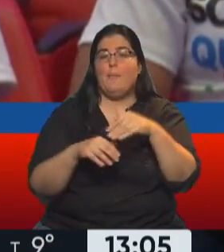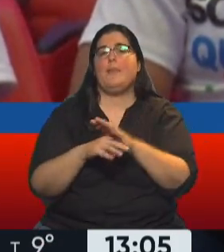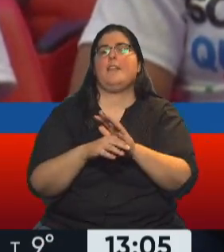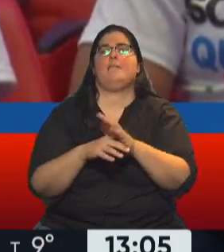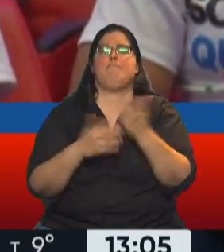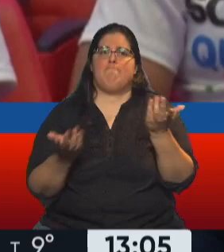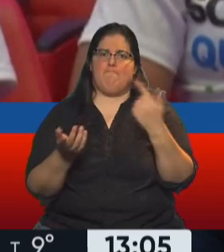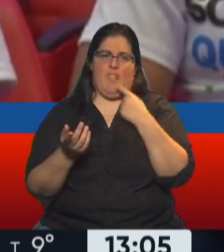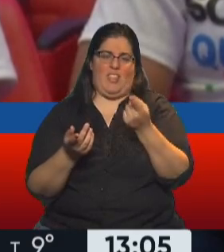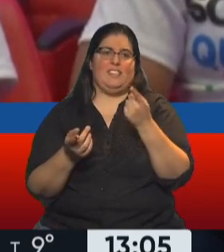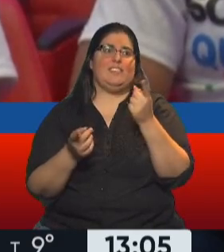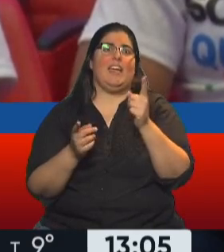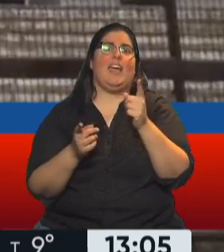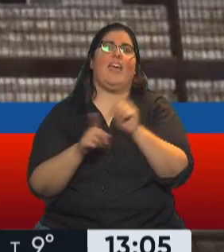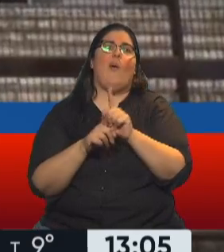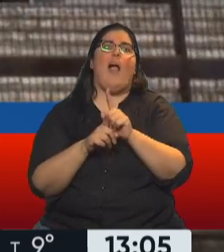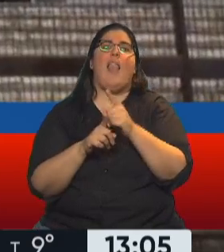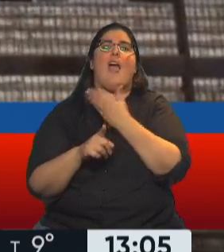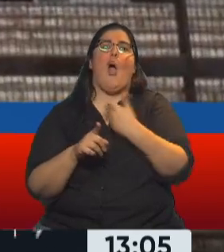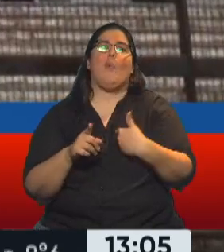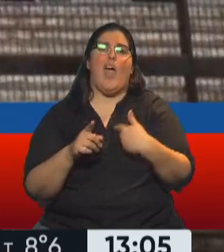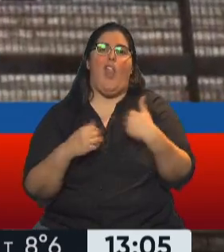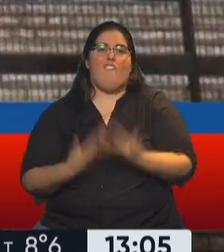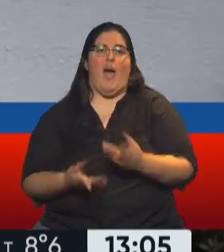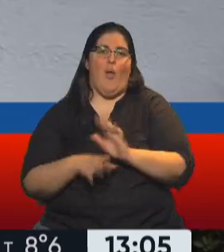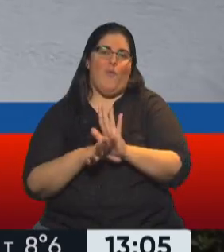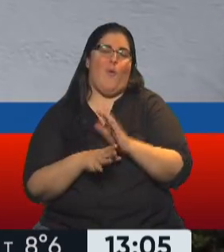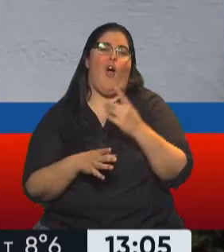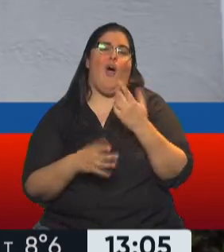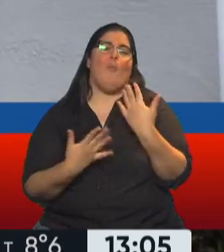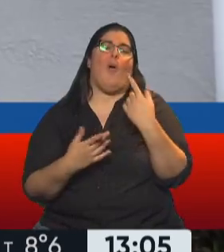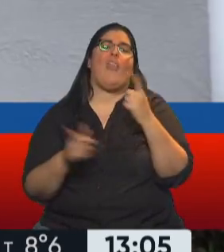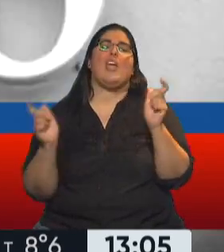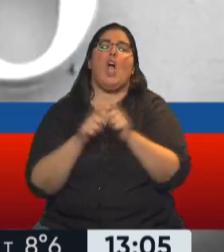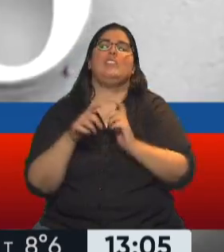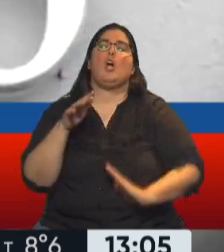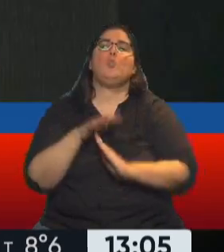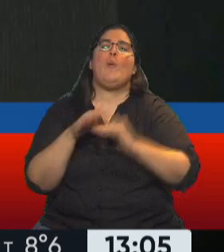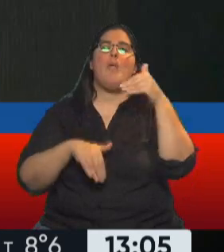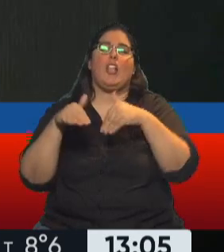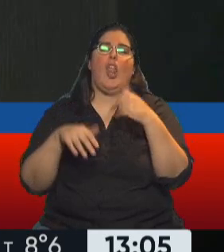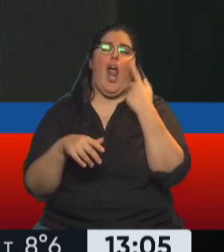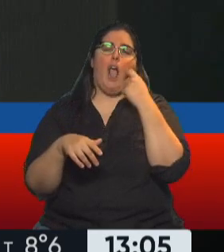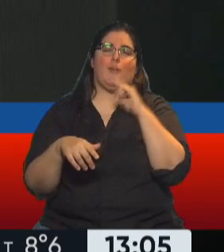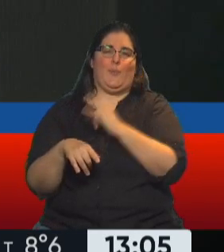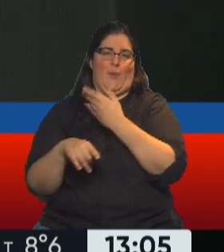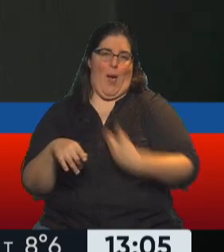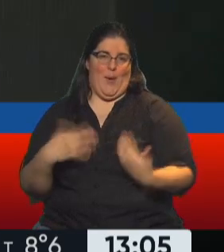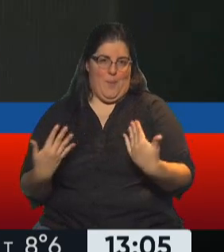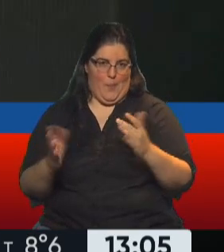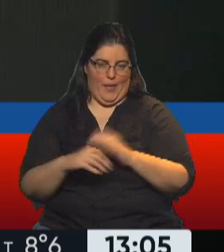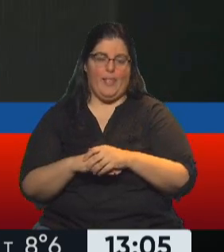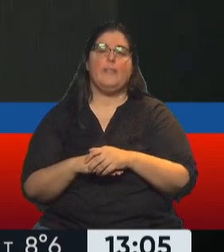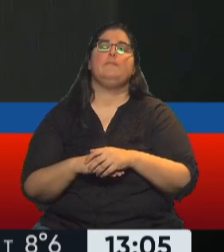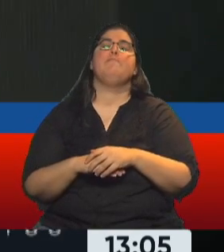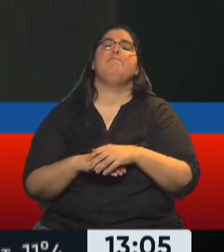gobierno, ya que le permite a Ortega mantener el control del Consejo Supremo Electoral. En 2020, el